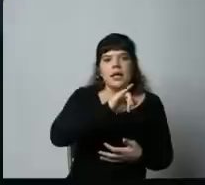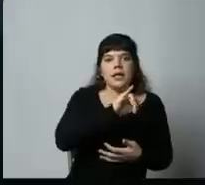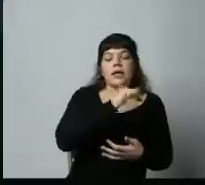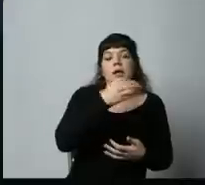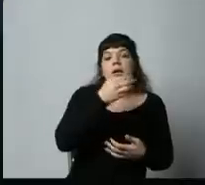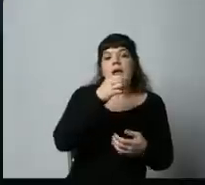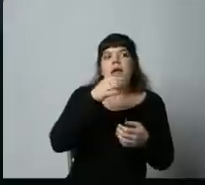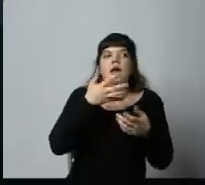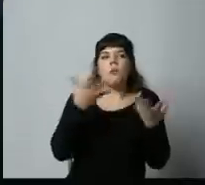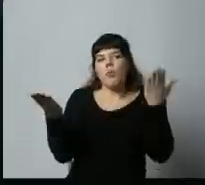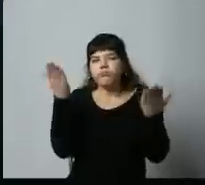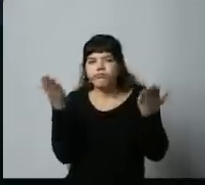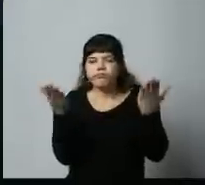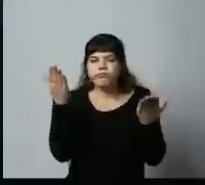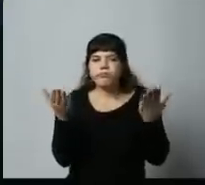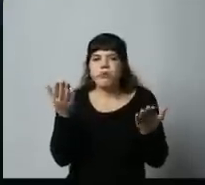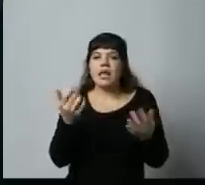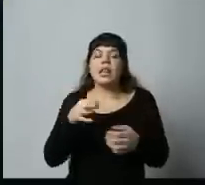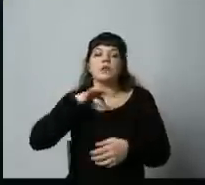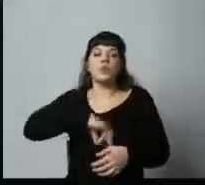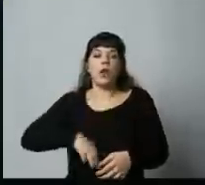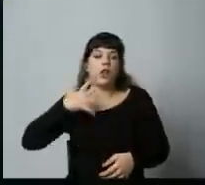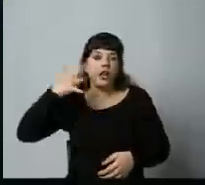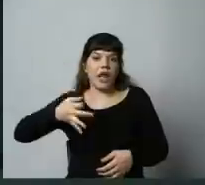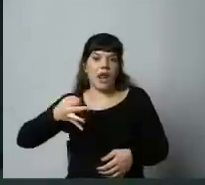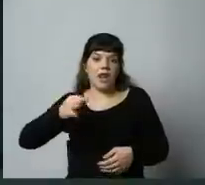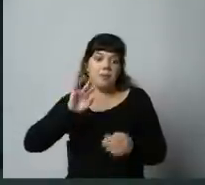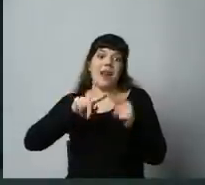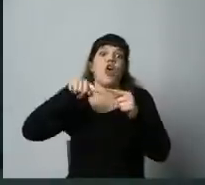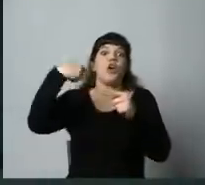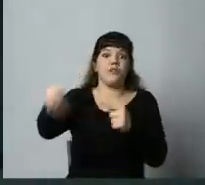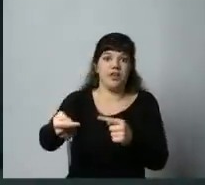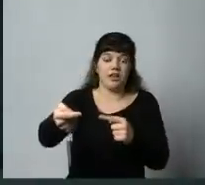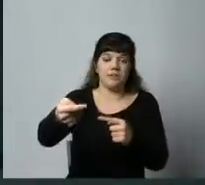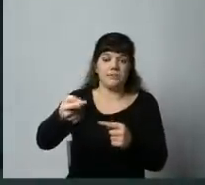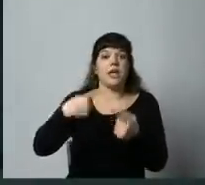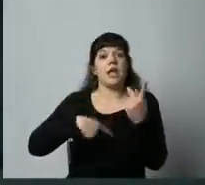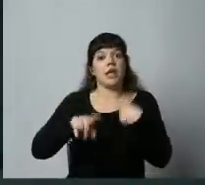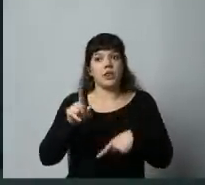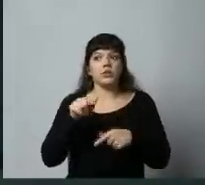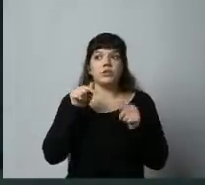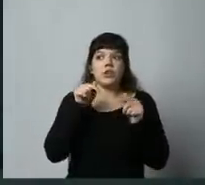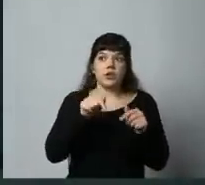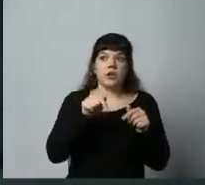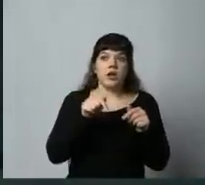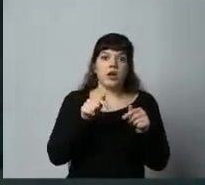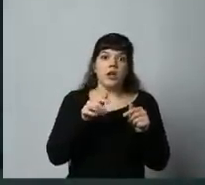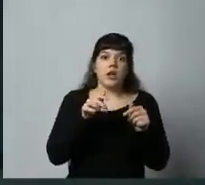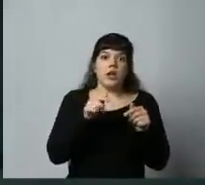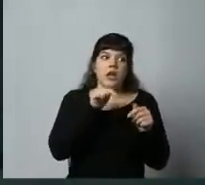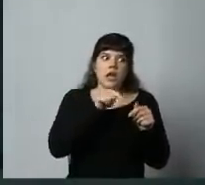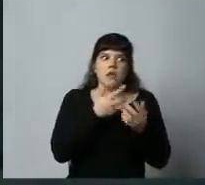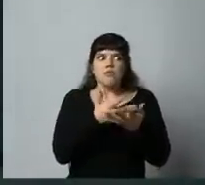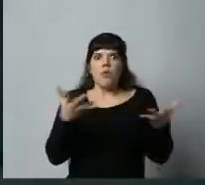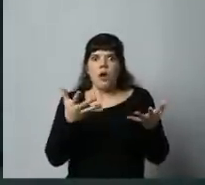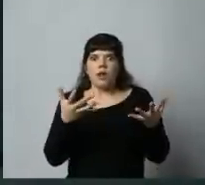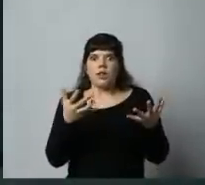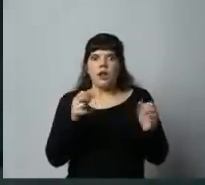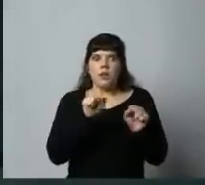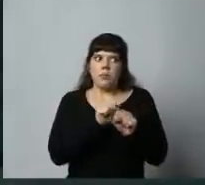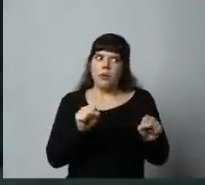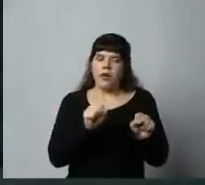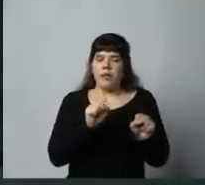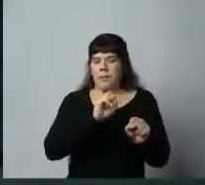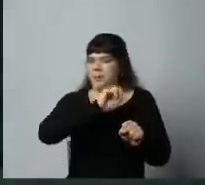c real al 2000 al 2021 Así que es una variable hiper relevante y acá vemos un una señal de que puede llegar a